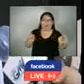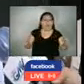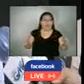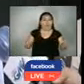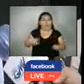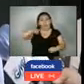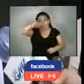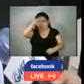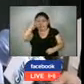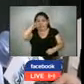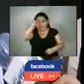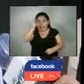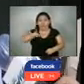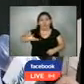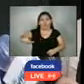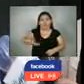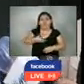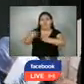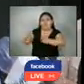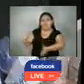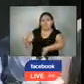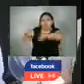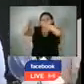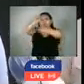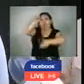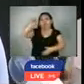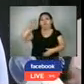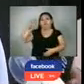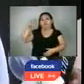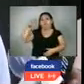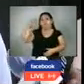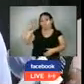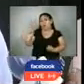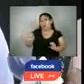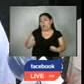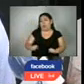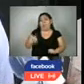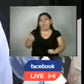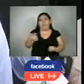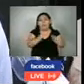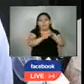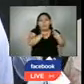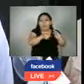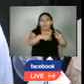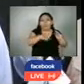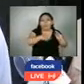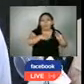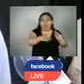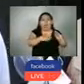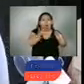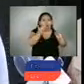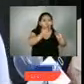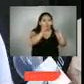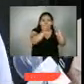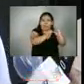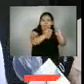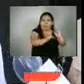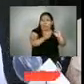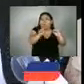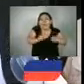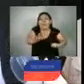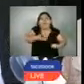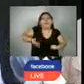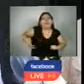descansa, estamos llegando a más lugares, que las personas puedan legalizar sus servicios y además nosotros podamos